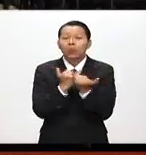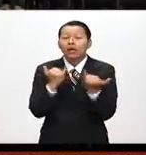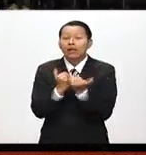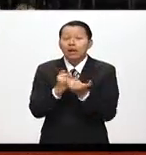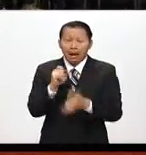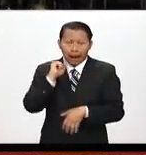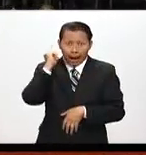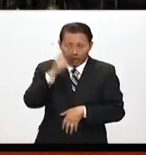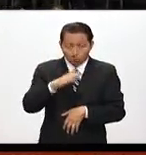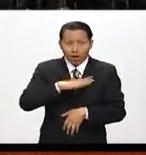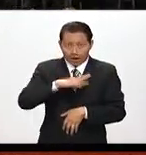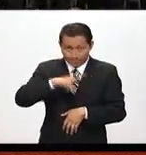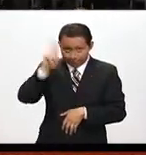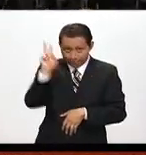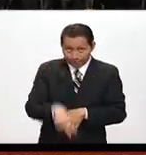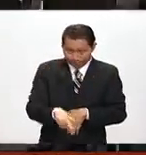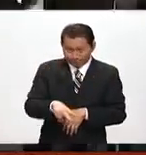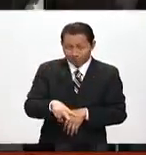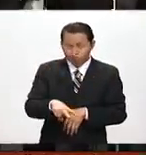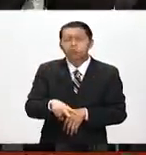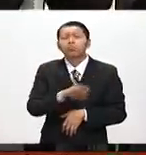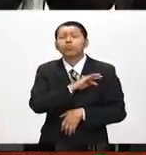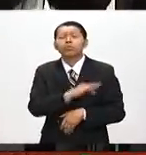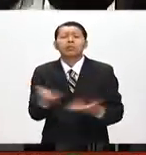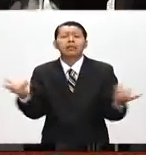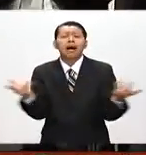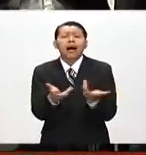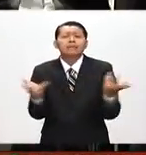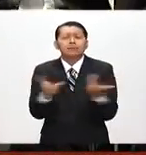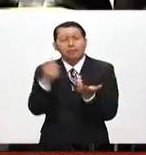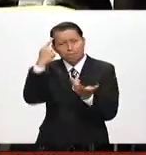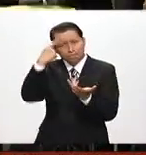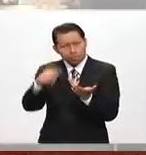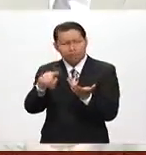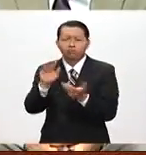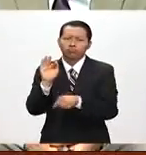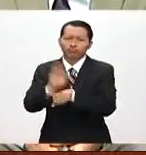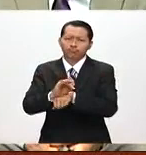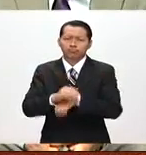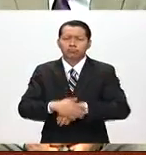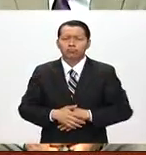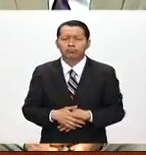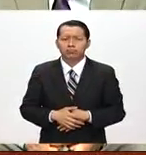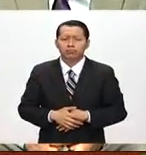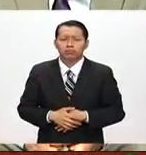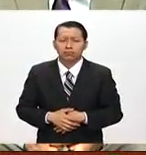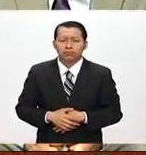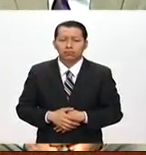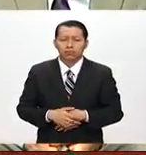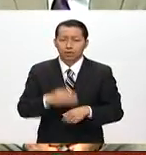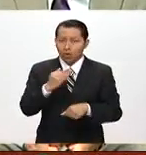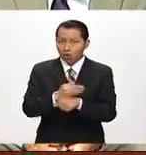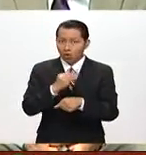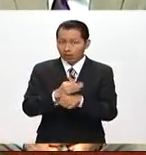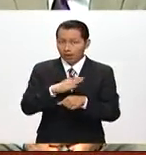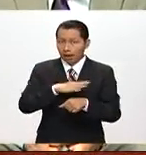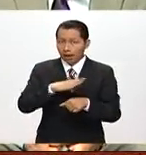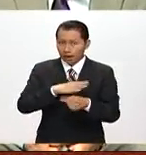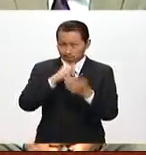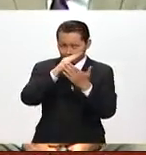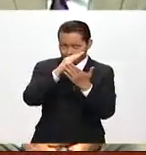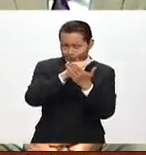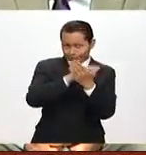de que se presenten, se implementen acciones inmediatas de reparación del daño. Hoy, con las acciones